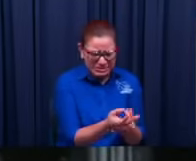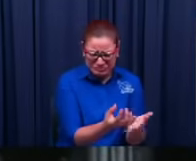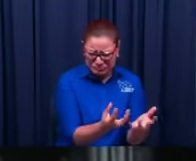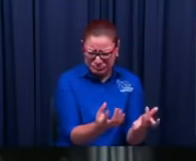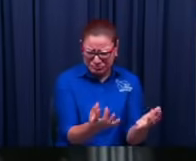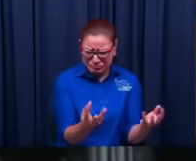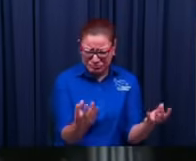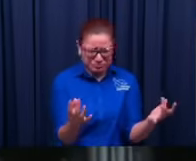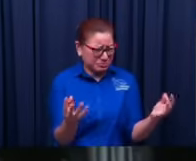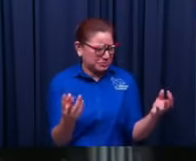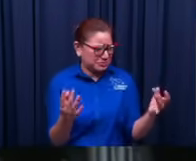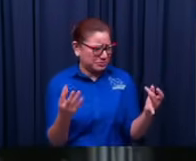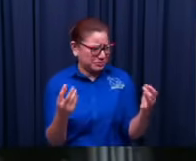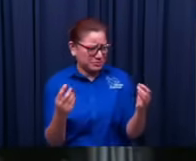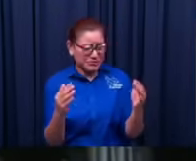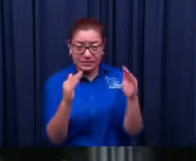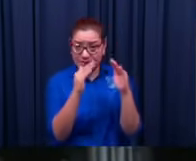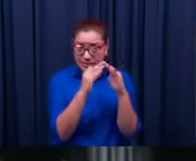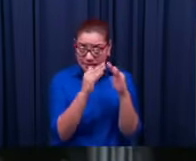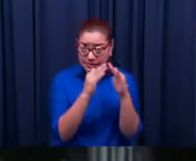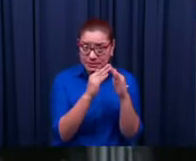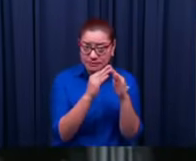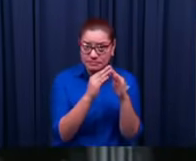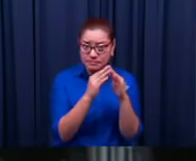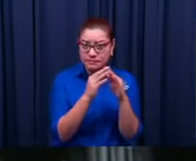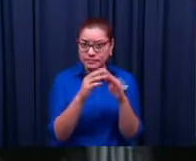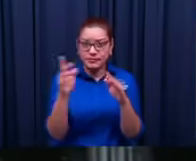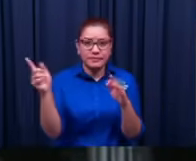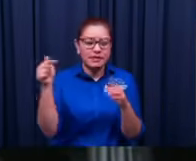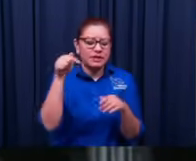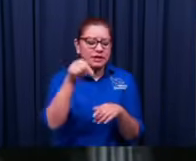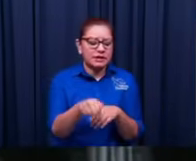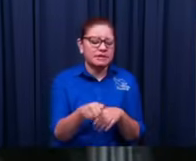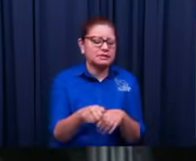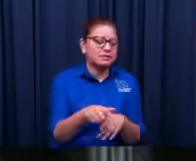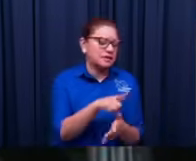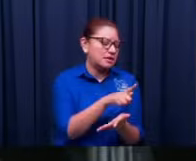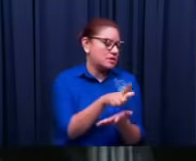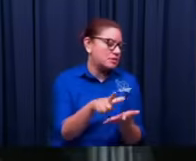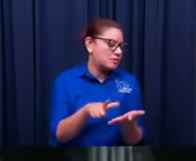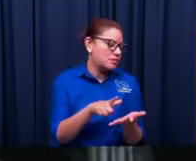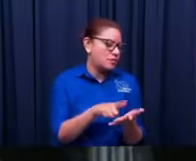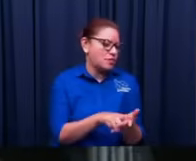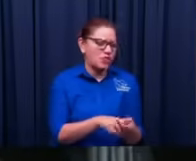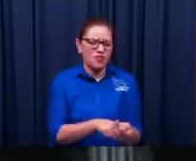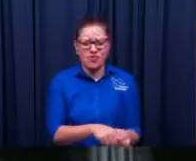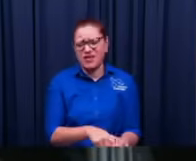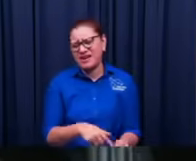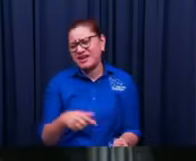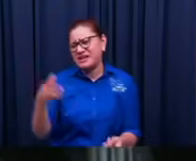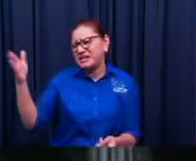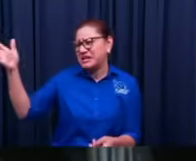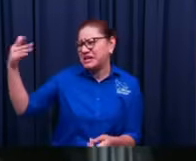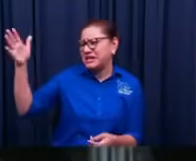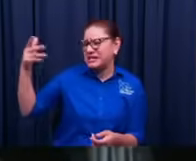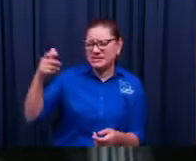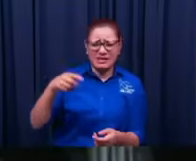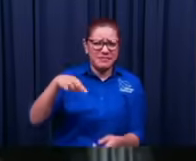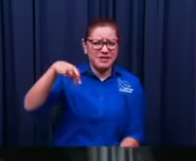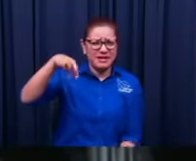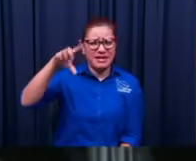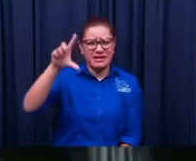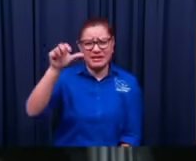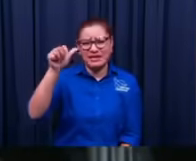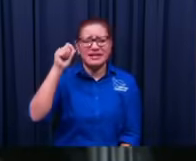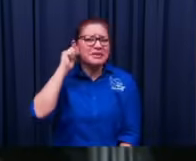¿verdad? Y entonces usted aplica todos los medios habidos y por haber, ¿verdad? Llama a